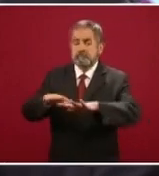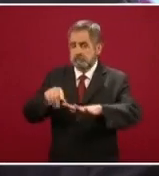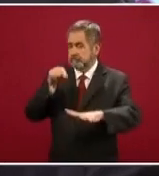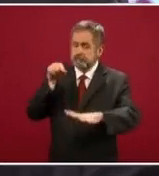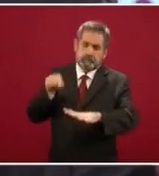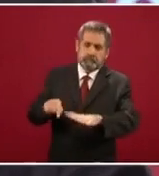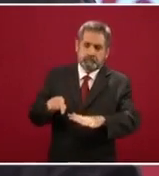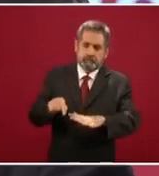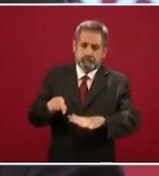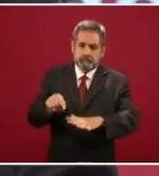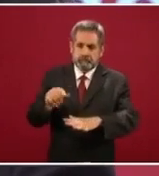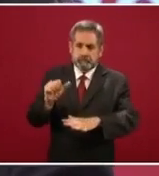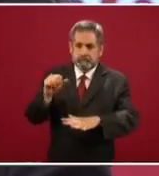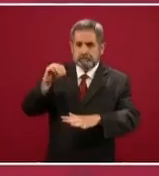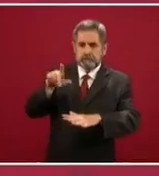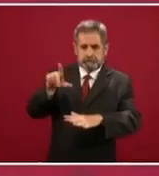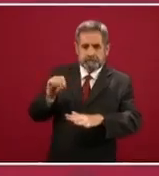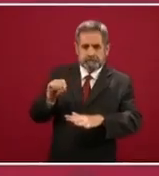Andrés Manuel.